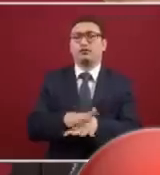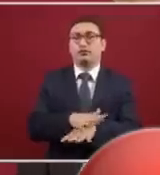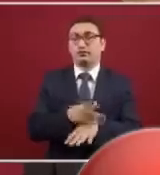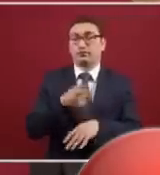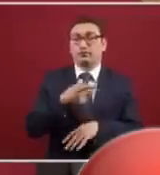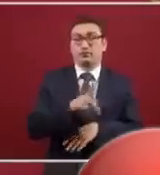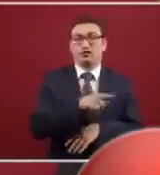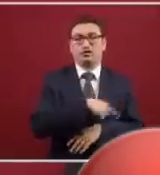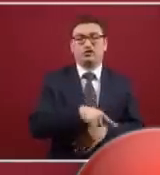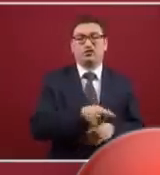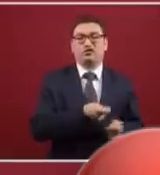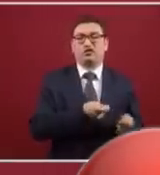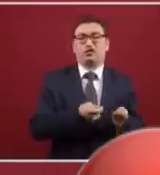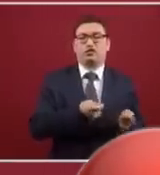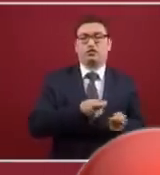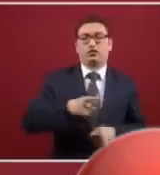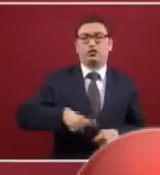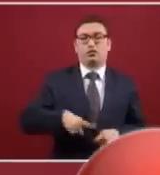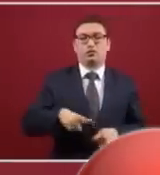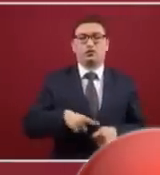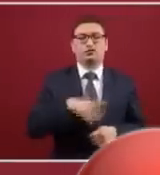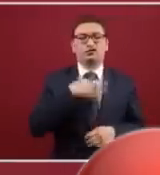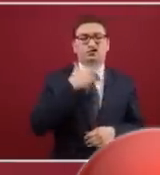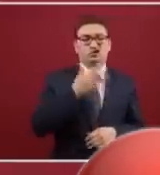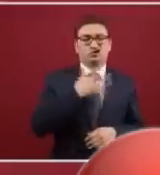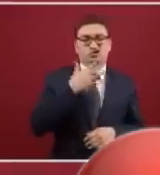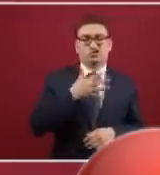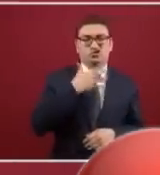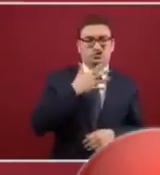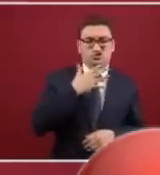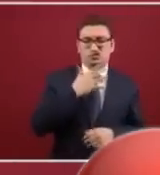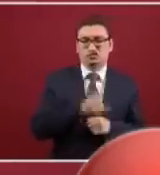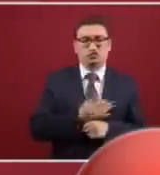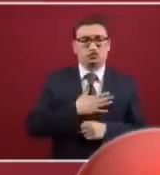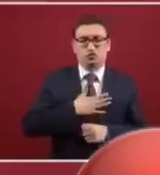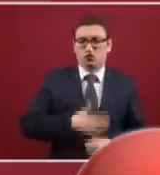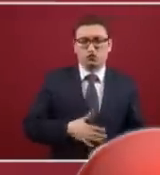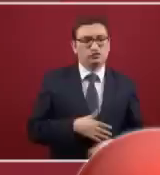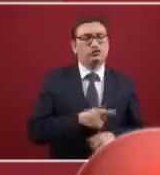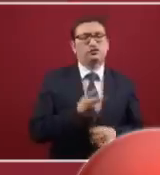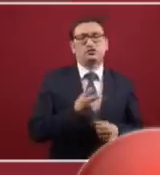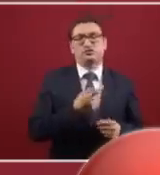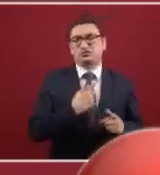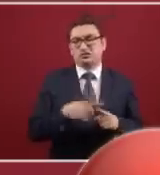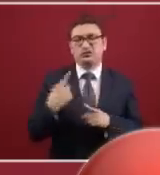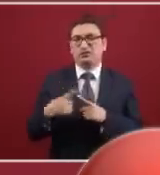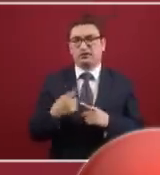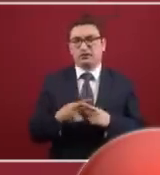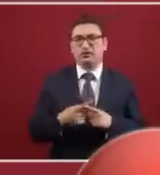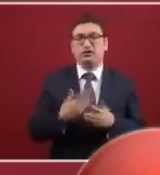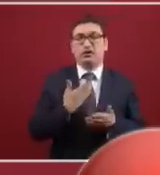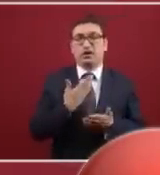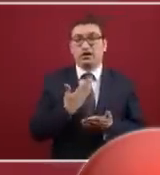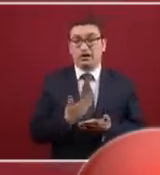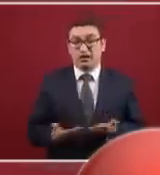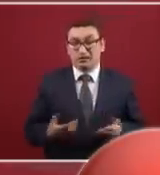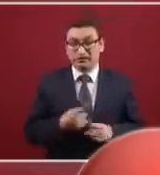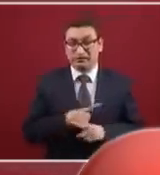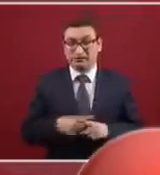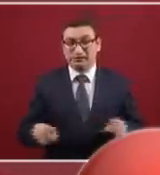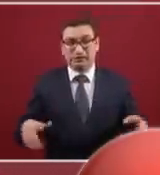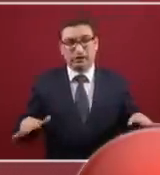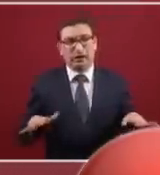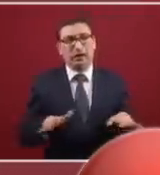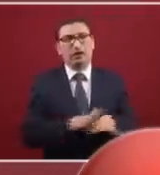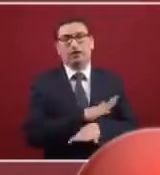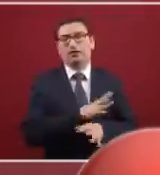mantuvieron el mismo régimen de corrupción y de injusticias y de privilegios. Pues claro que no les gusta